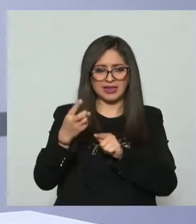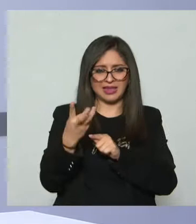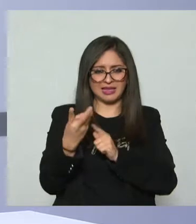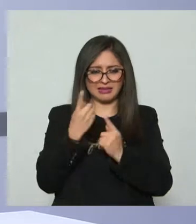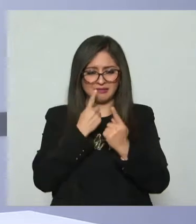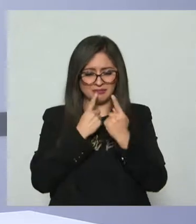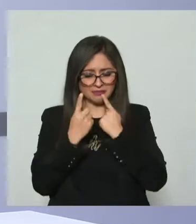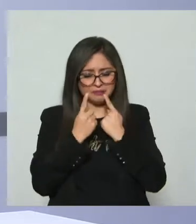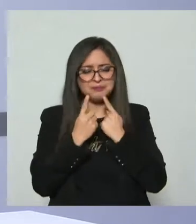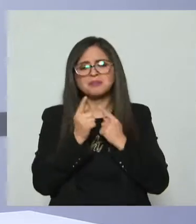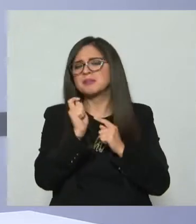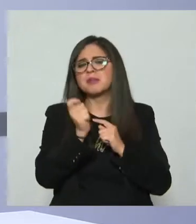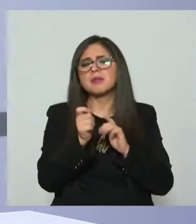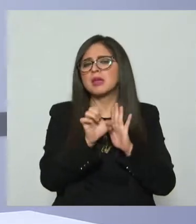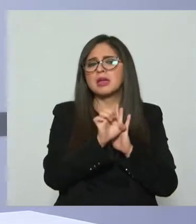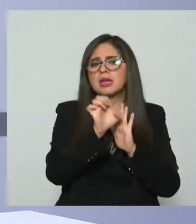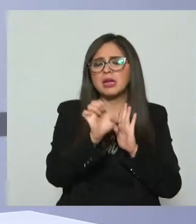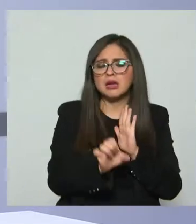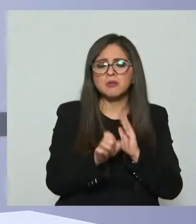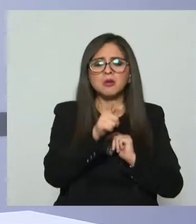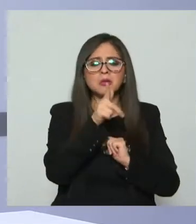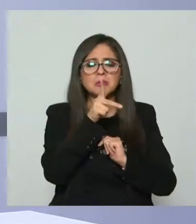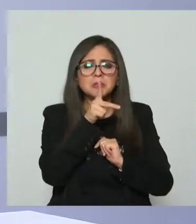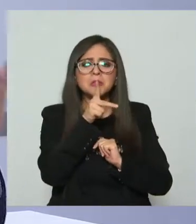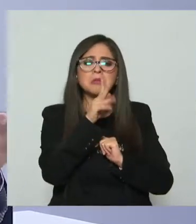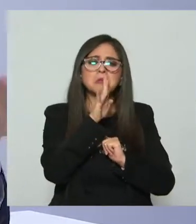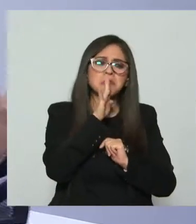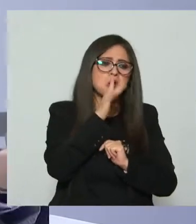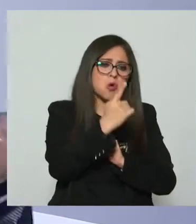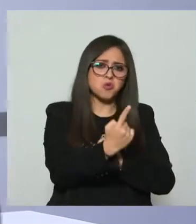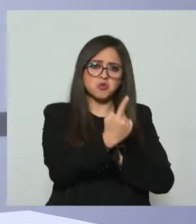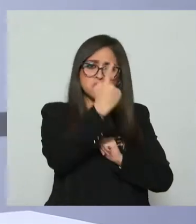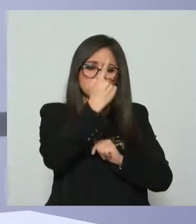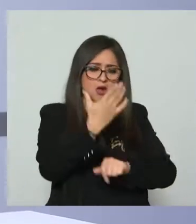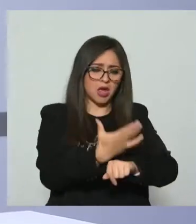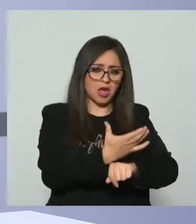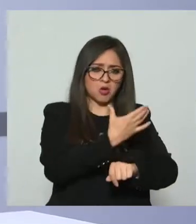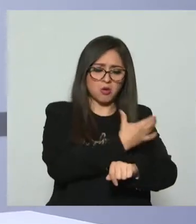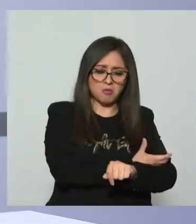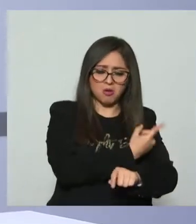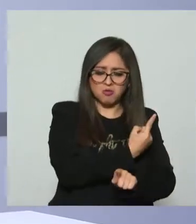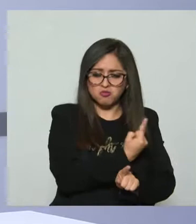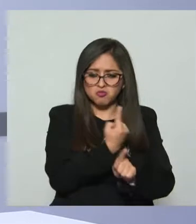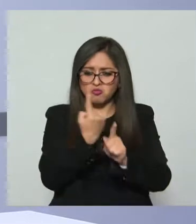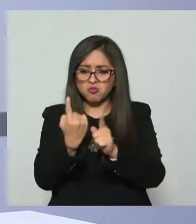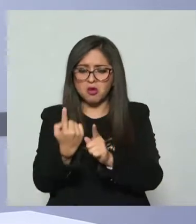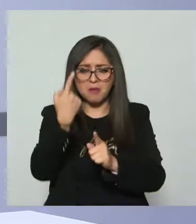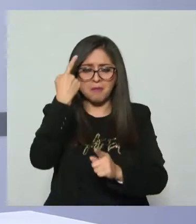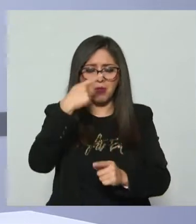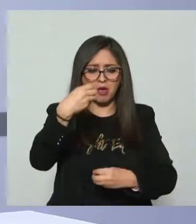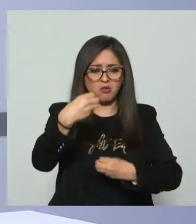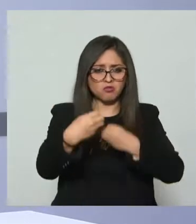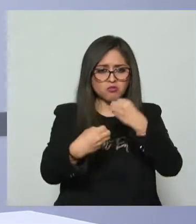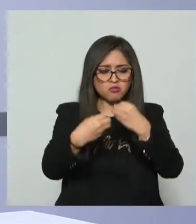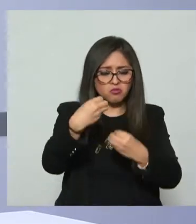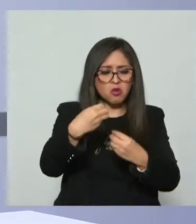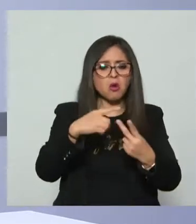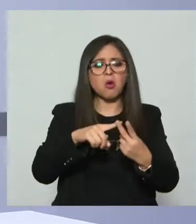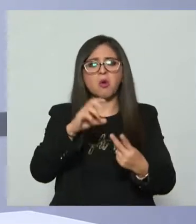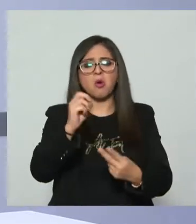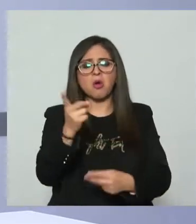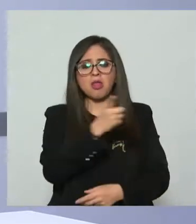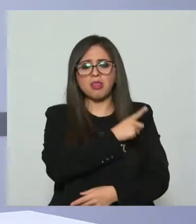si uno de los padres puede acompañar al menor para llevar a cabo el procedimiento jurídico, si serían ambos